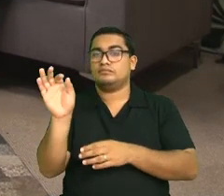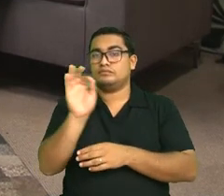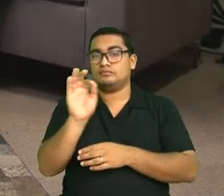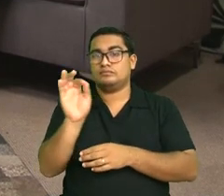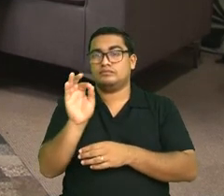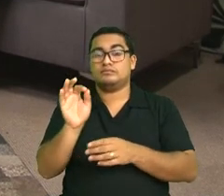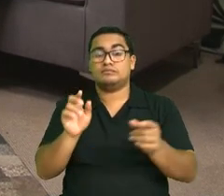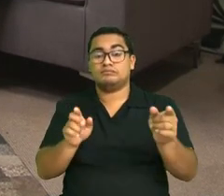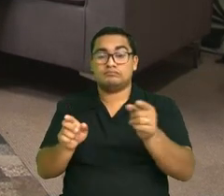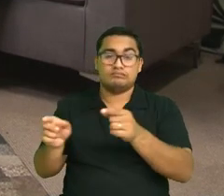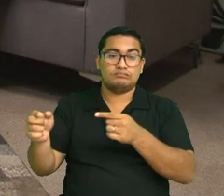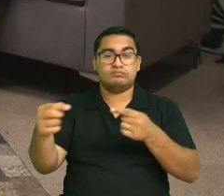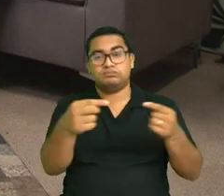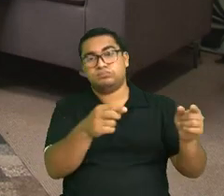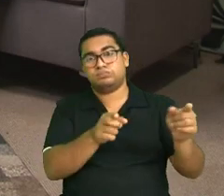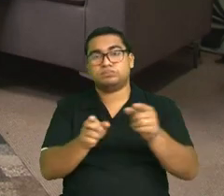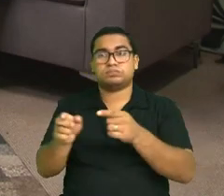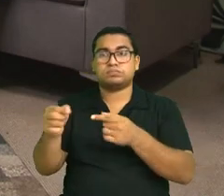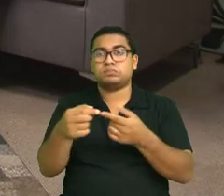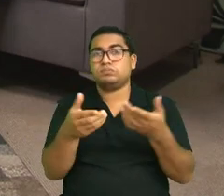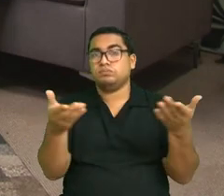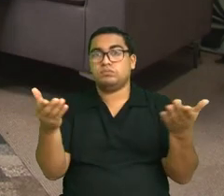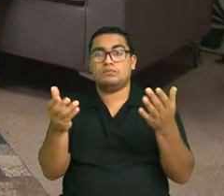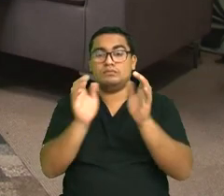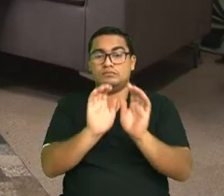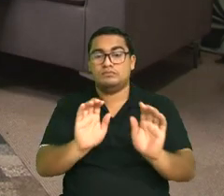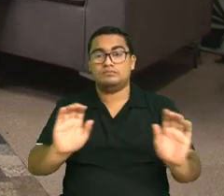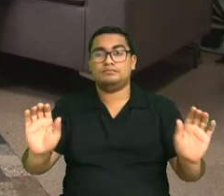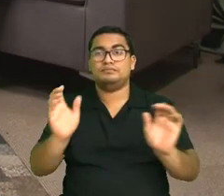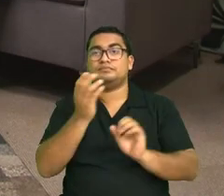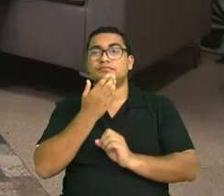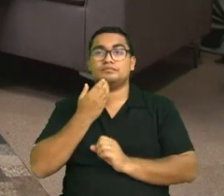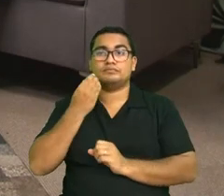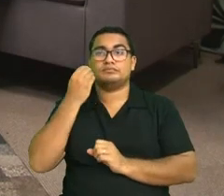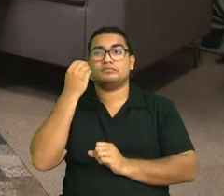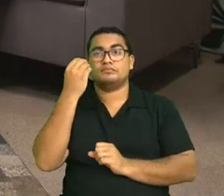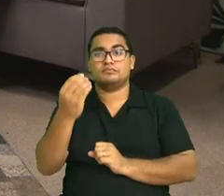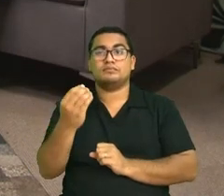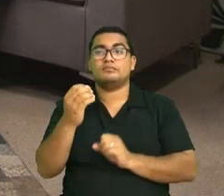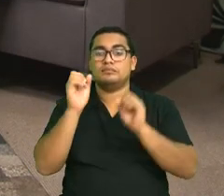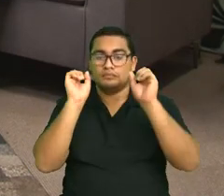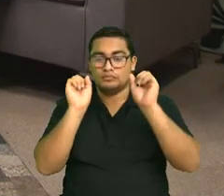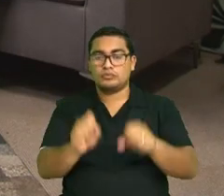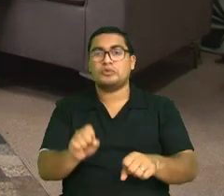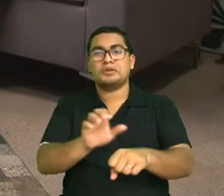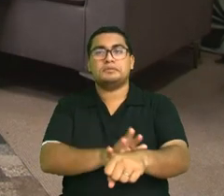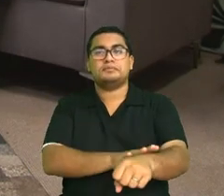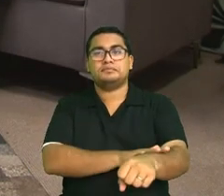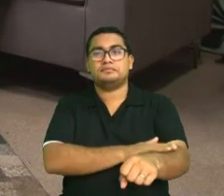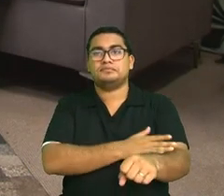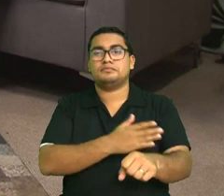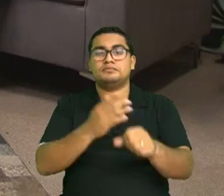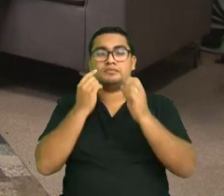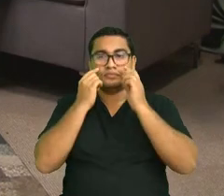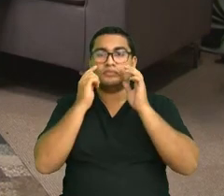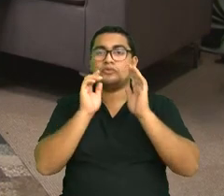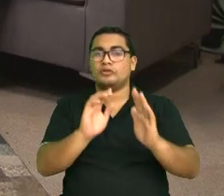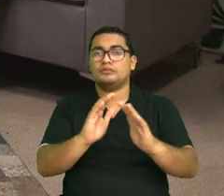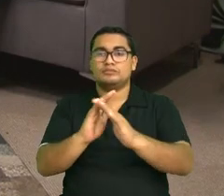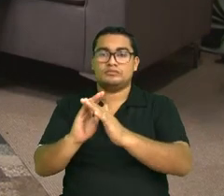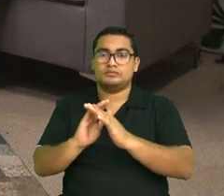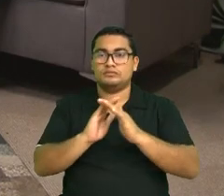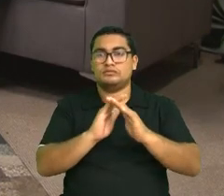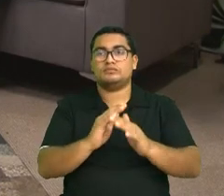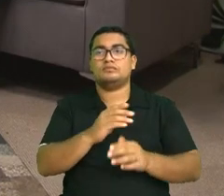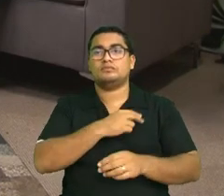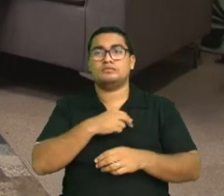estas estrategias para que los niños, las niñas, los jóvenes se sientan seguros, protegidos y que van